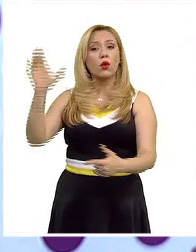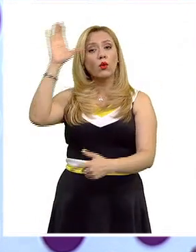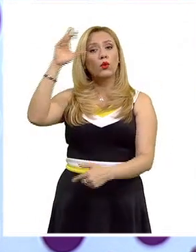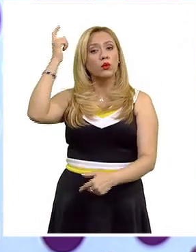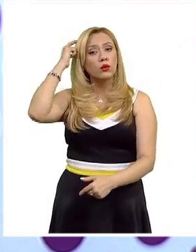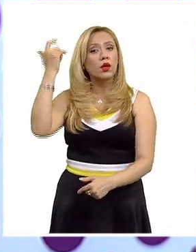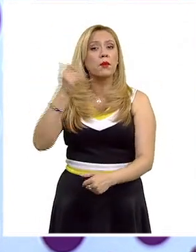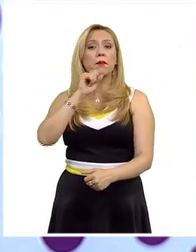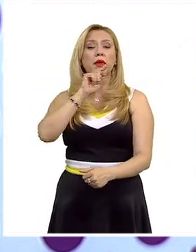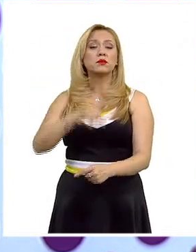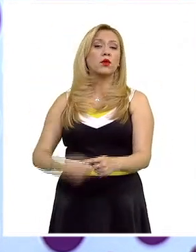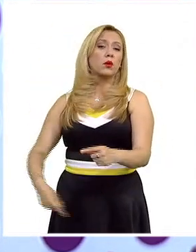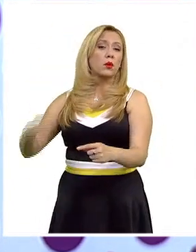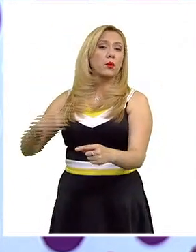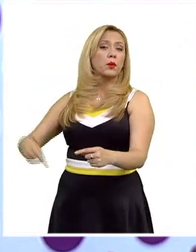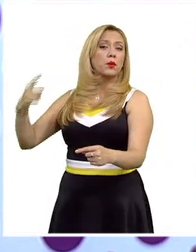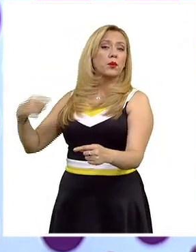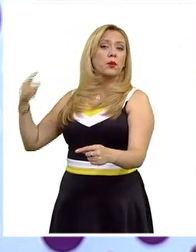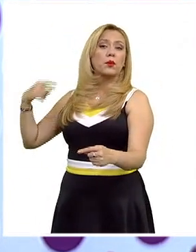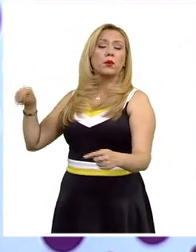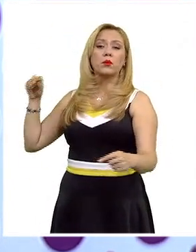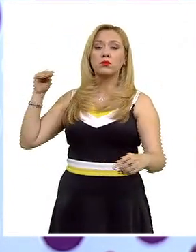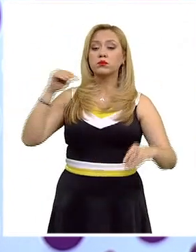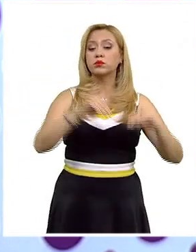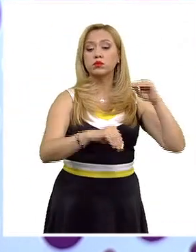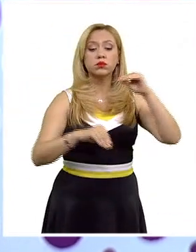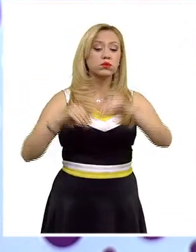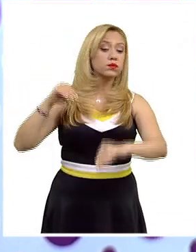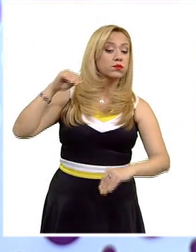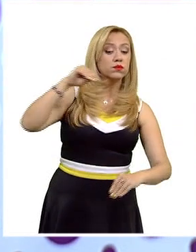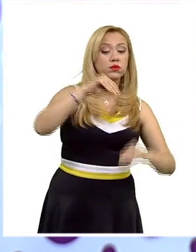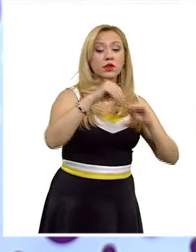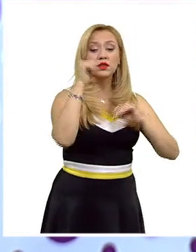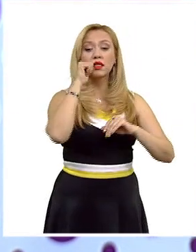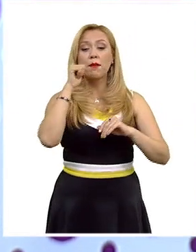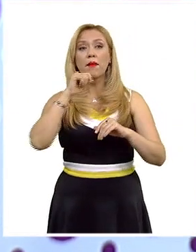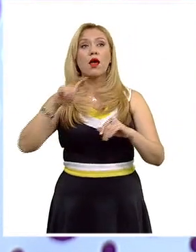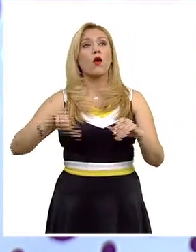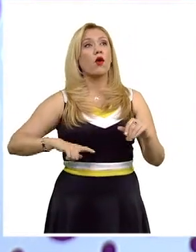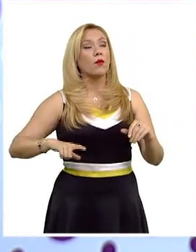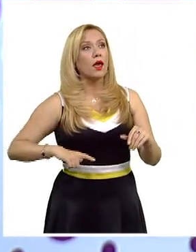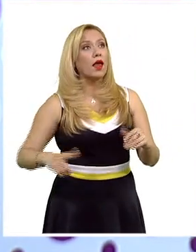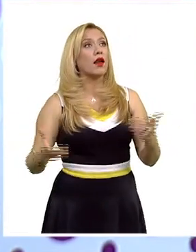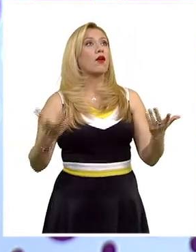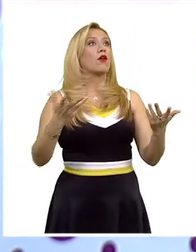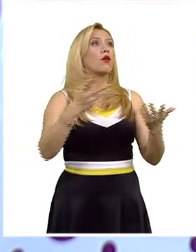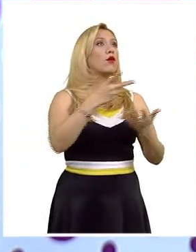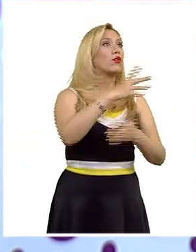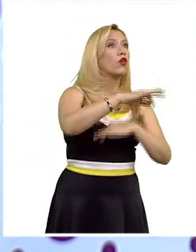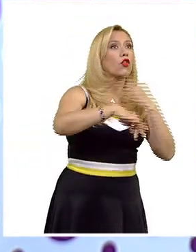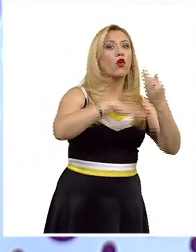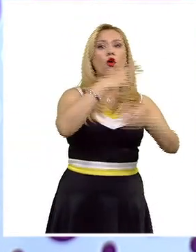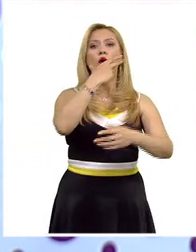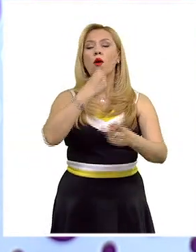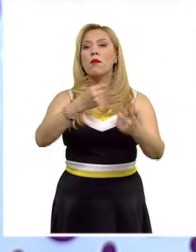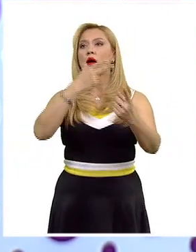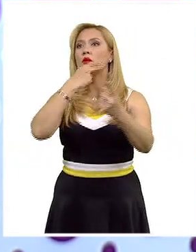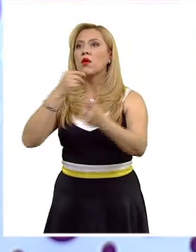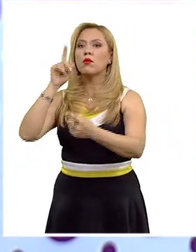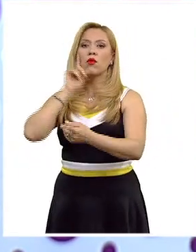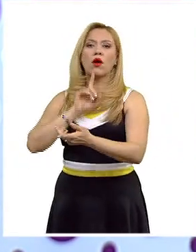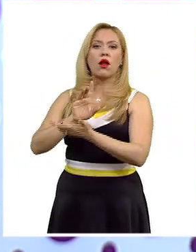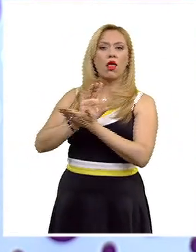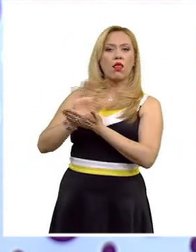con esto? Pues que las sociedades se configuraron excluyendo a las mujeres, ¿no? Recuerdo que justo cuando estaba haciendo mi investigación